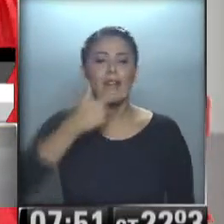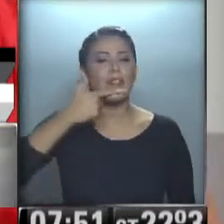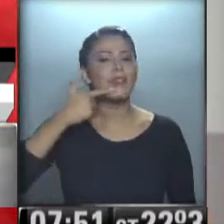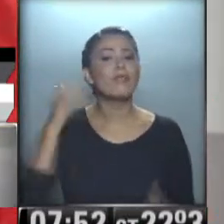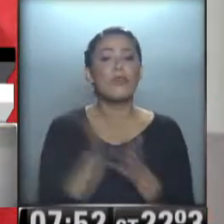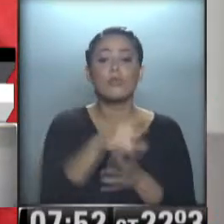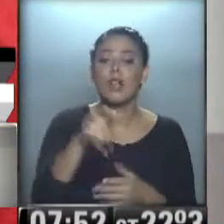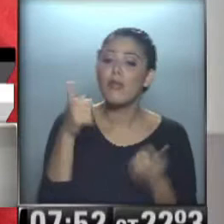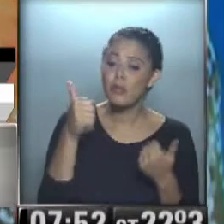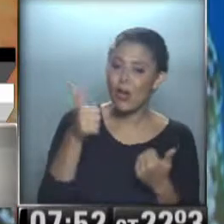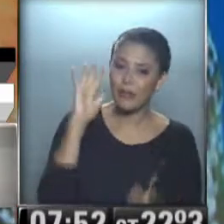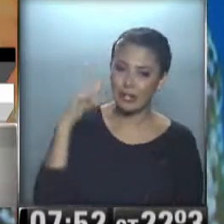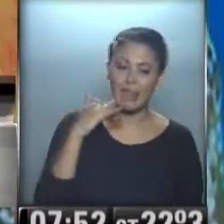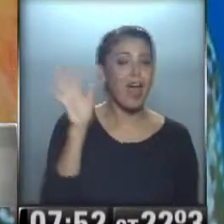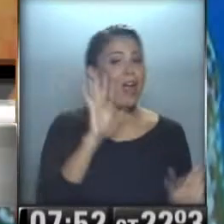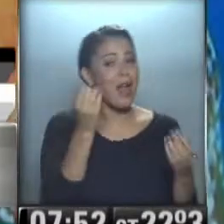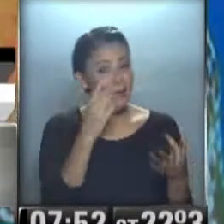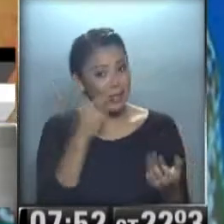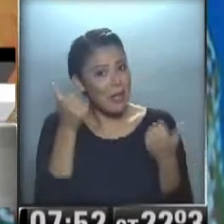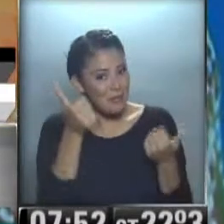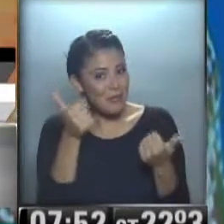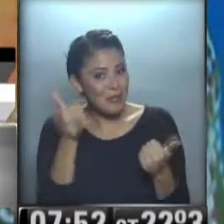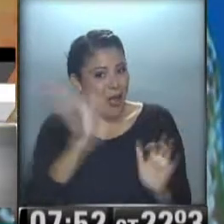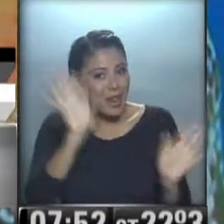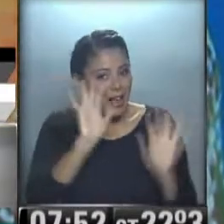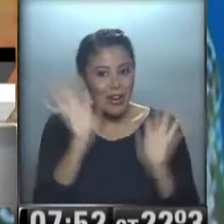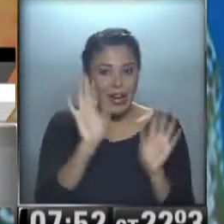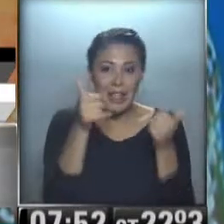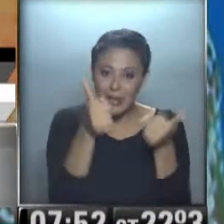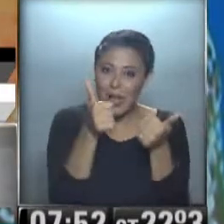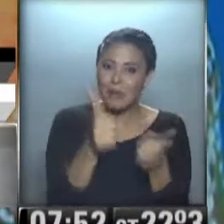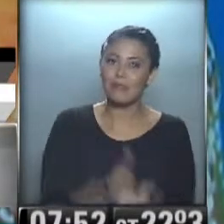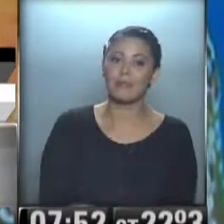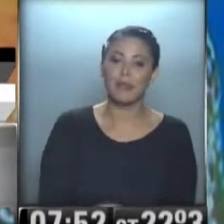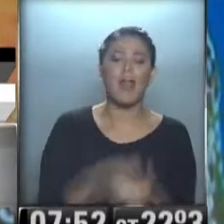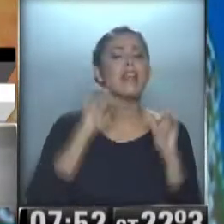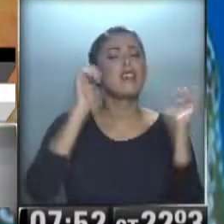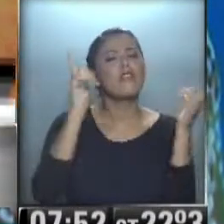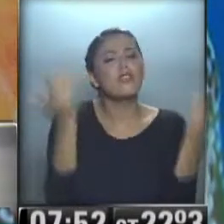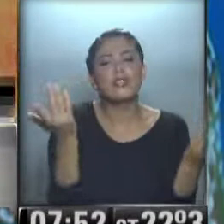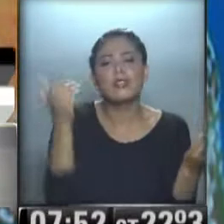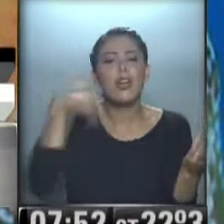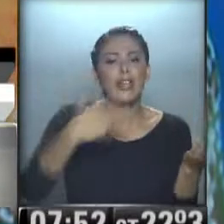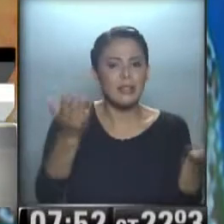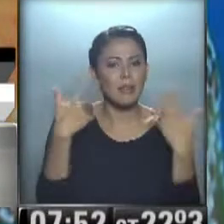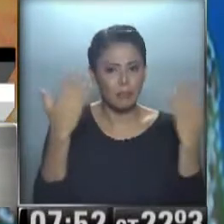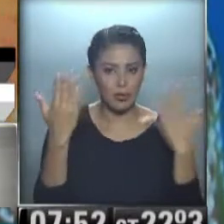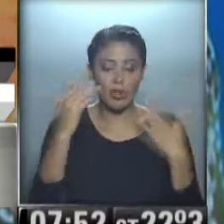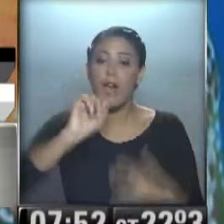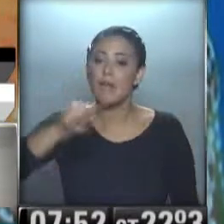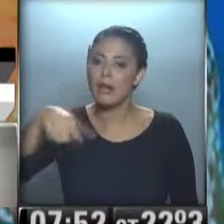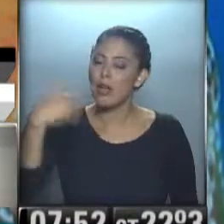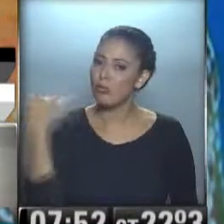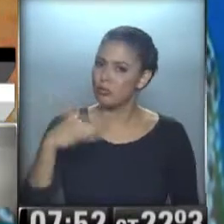junto a ustedes. ¿Qué tal, Nadia? Buen día. Buen día, excelente. Hola, hola, ¿cómo están? Disfruten mucho de esas temperaturas, que mañana